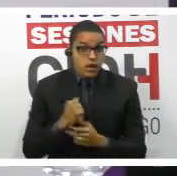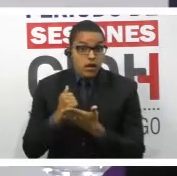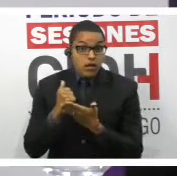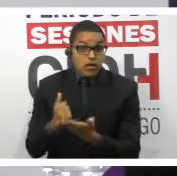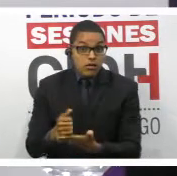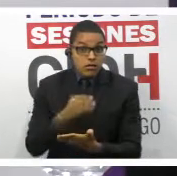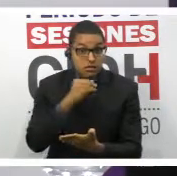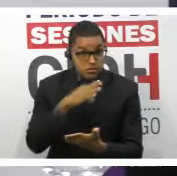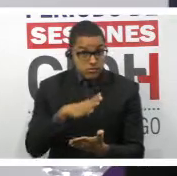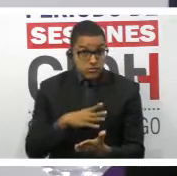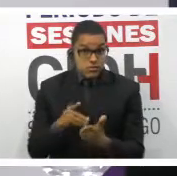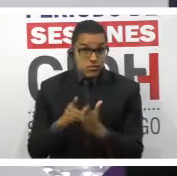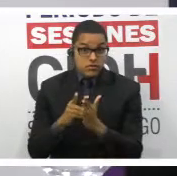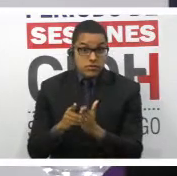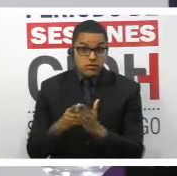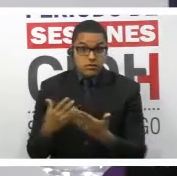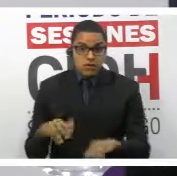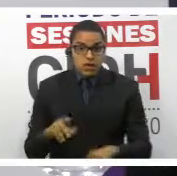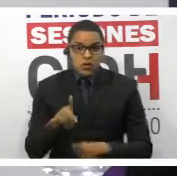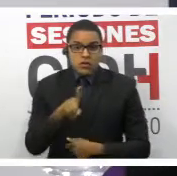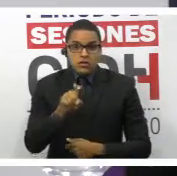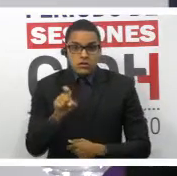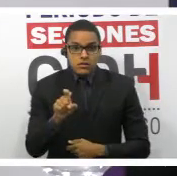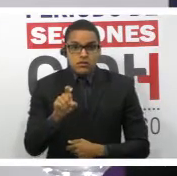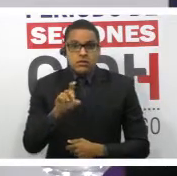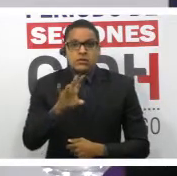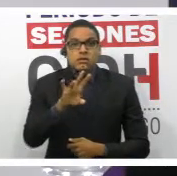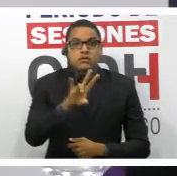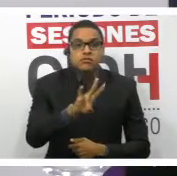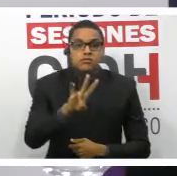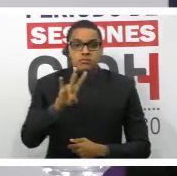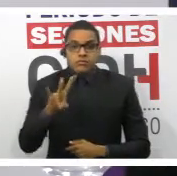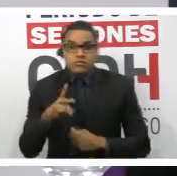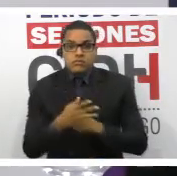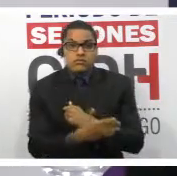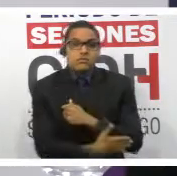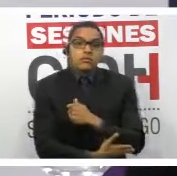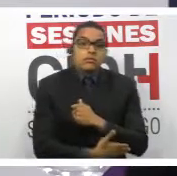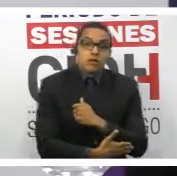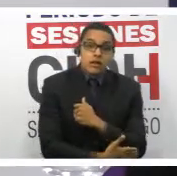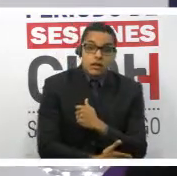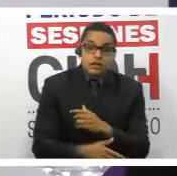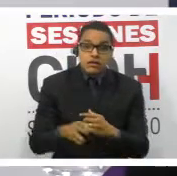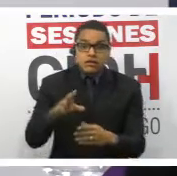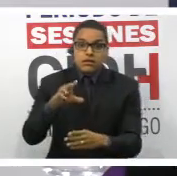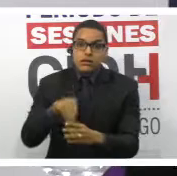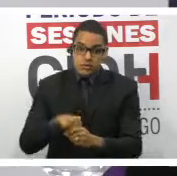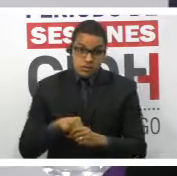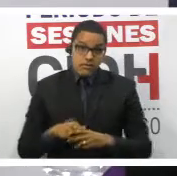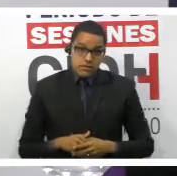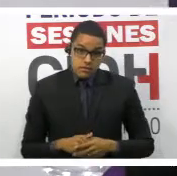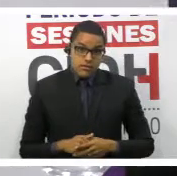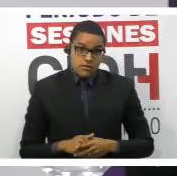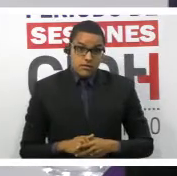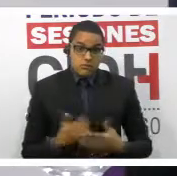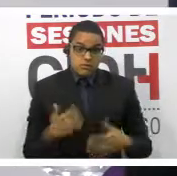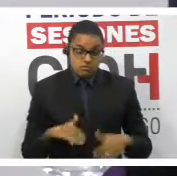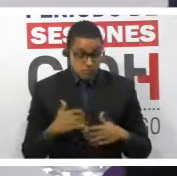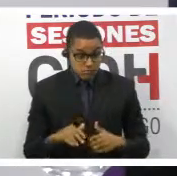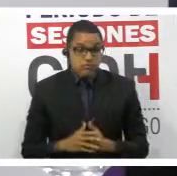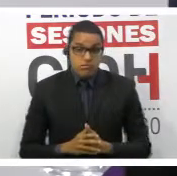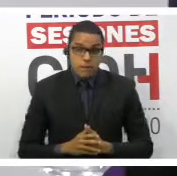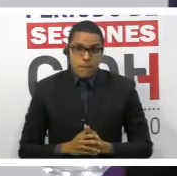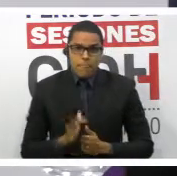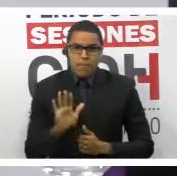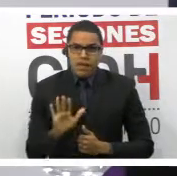177 estados parte es realmente un número muy significativo pero lo que siempre sucede